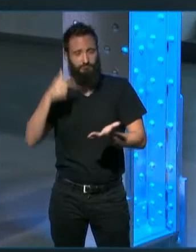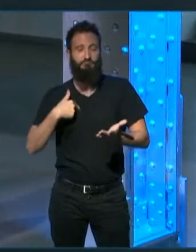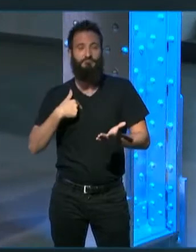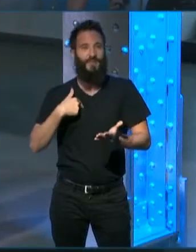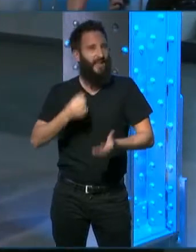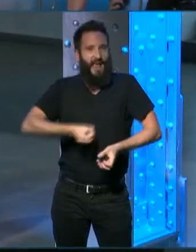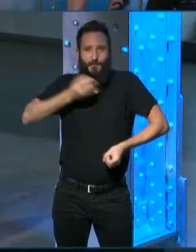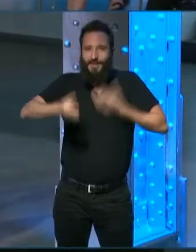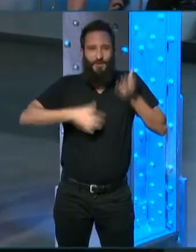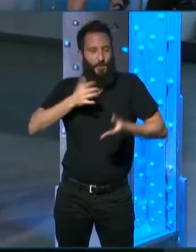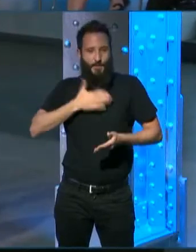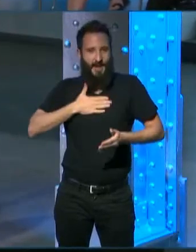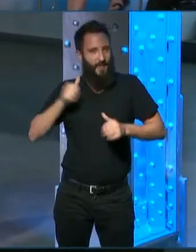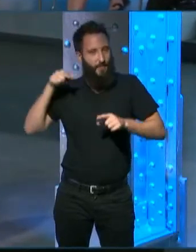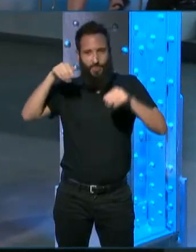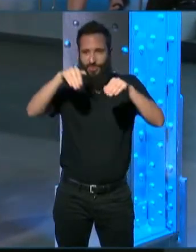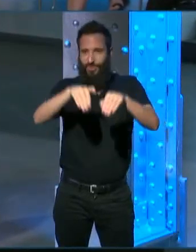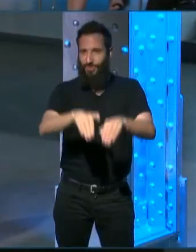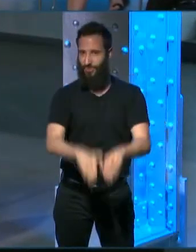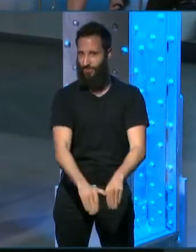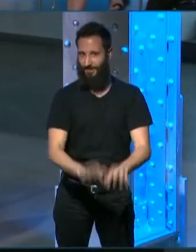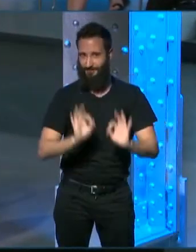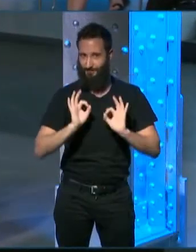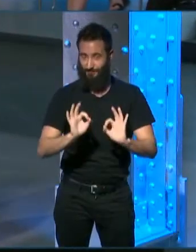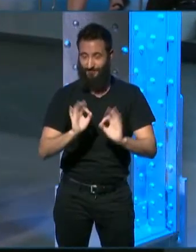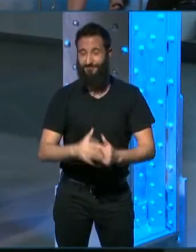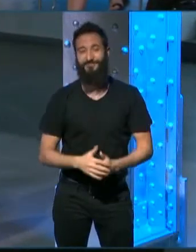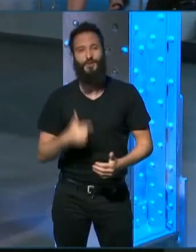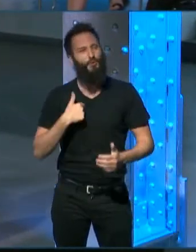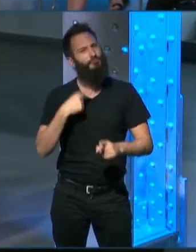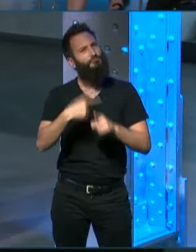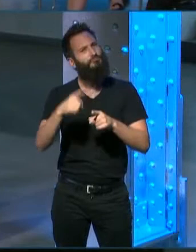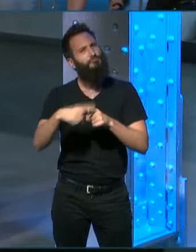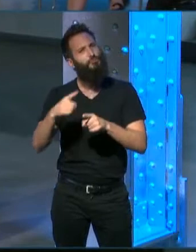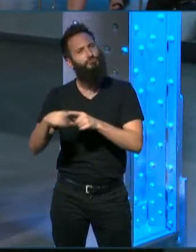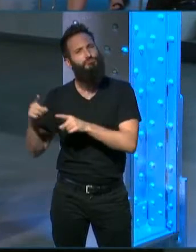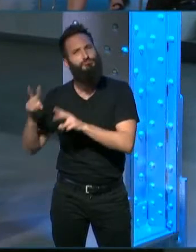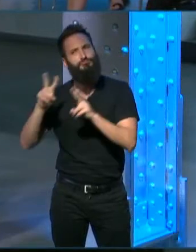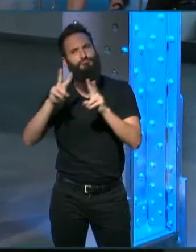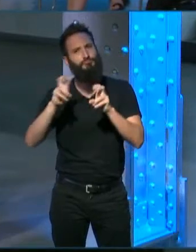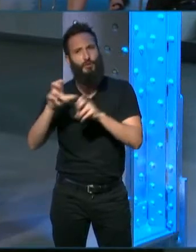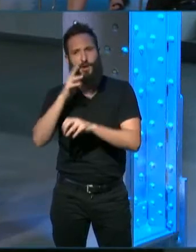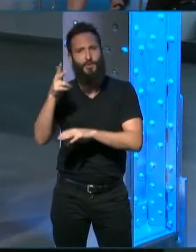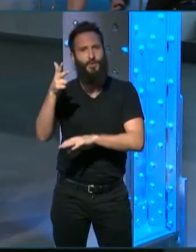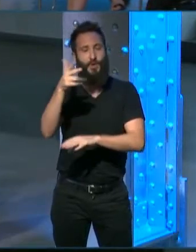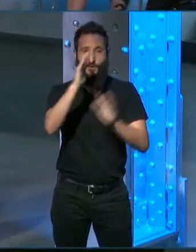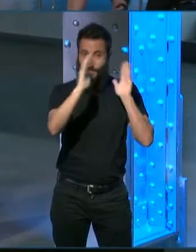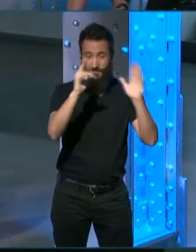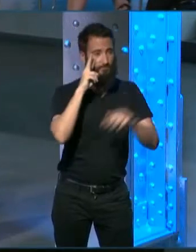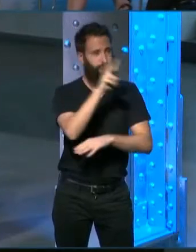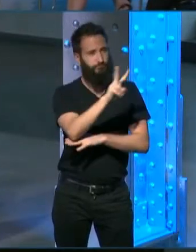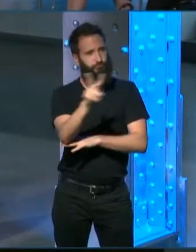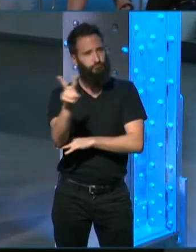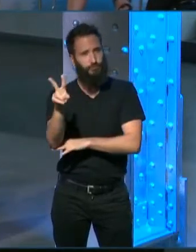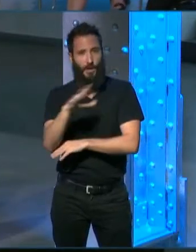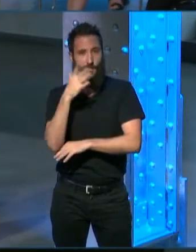decadencia. Está bien. Esa no era la A mí, intención. yo he aprendido otras cosas viendo el fragmento. Claro, yo, aparte de la